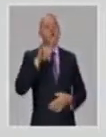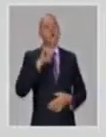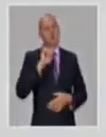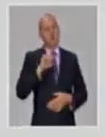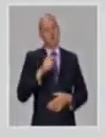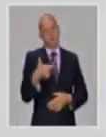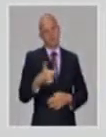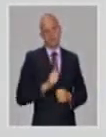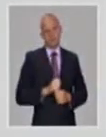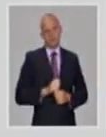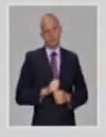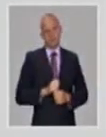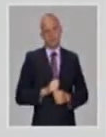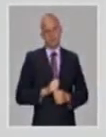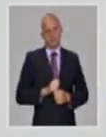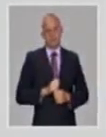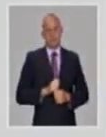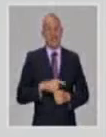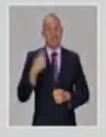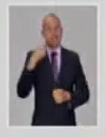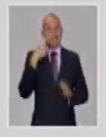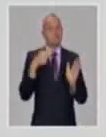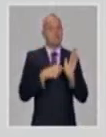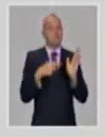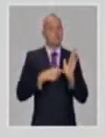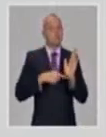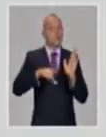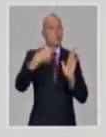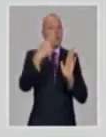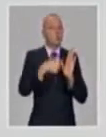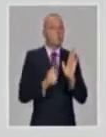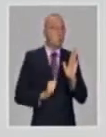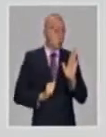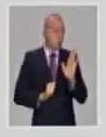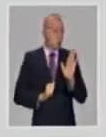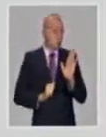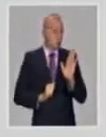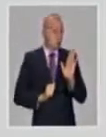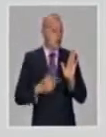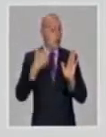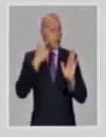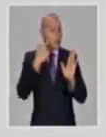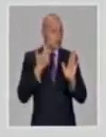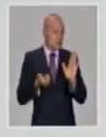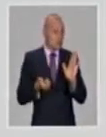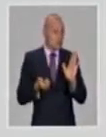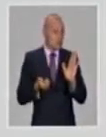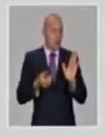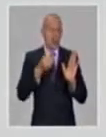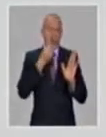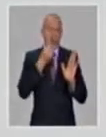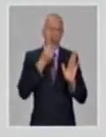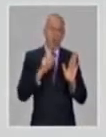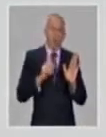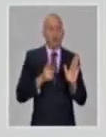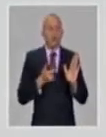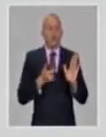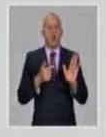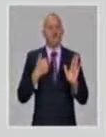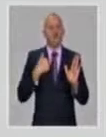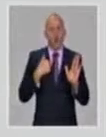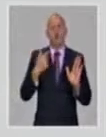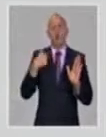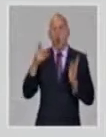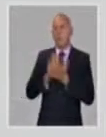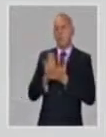que el productor contrató, si cumplió o no. O sea, hay que rectificar bien el contrato a nivel del productor. No puede ser un compromiso productivo, es un contrato. Y